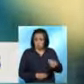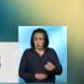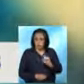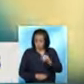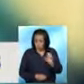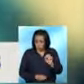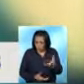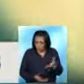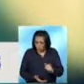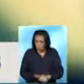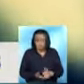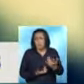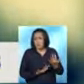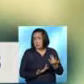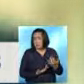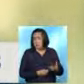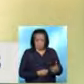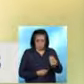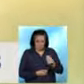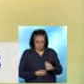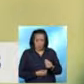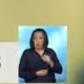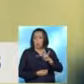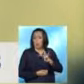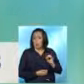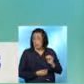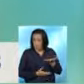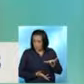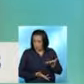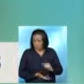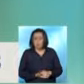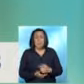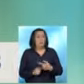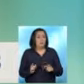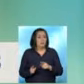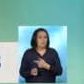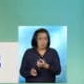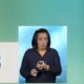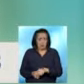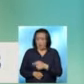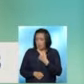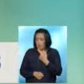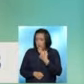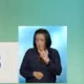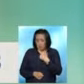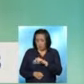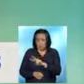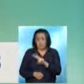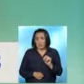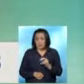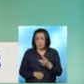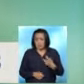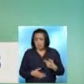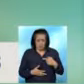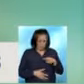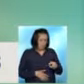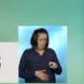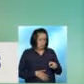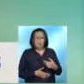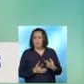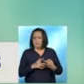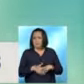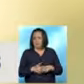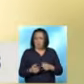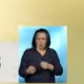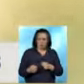al cobrador, esperando recibir 40 céntimos de vuelto. Sin embargo, el joven solo le devolvió 20 y en ese momento inició